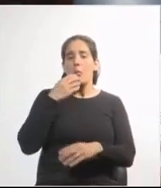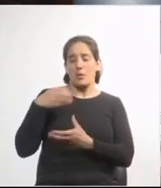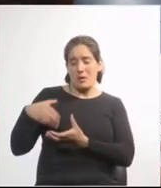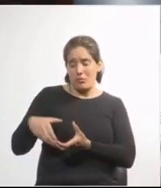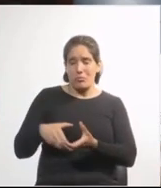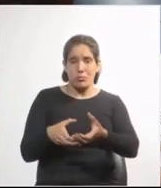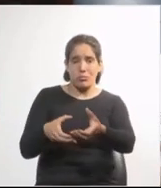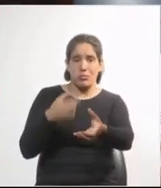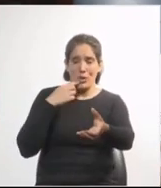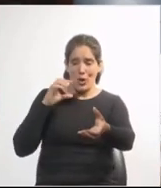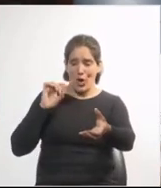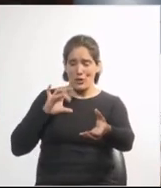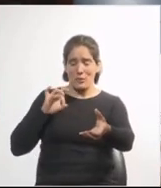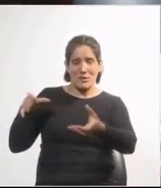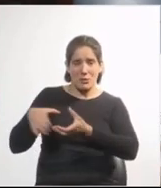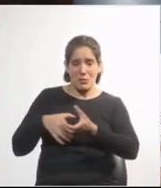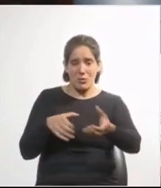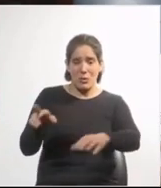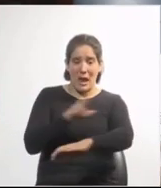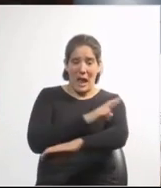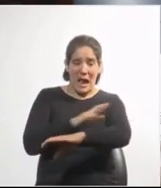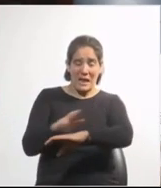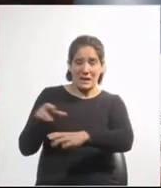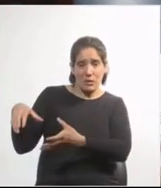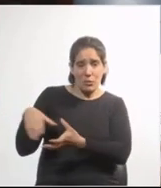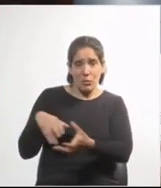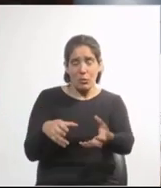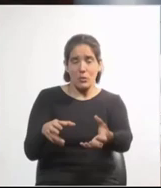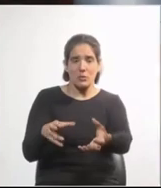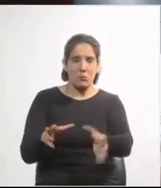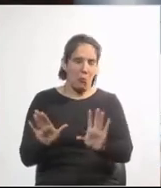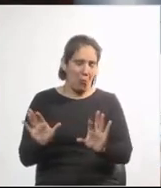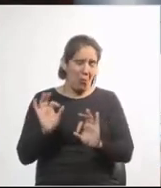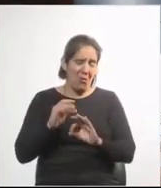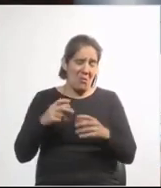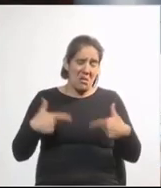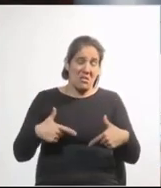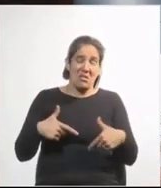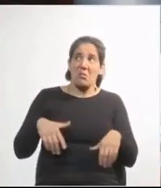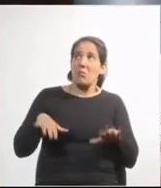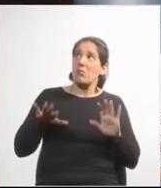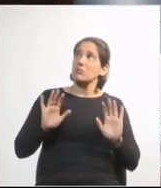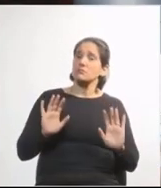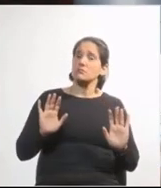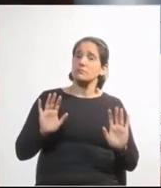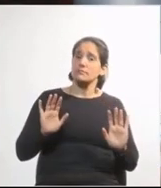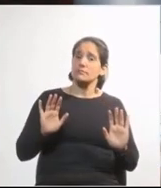vivero sustancias contaminantes hacia la Cañada y el arroyo Santana,